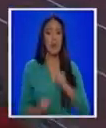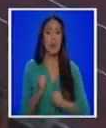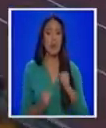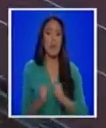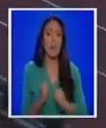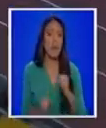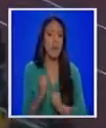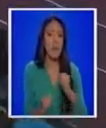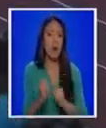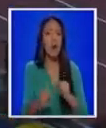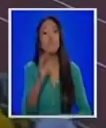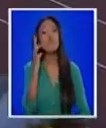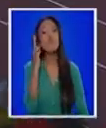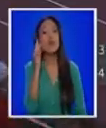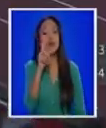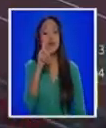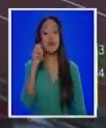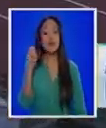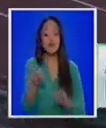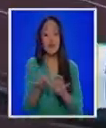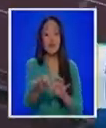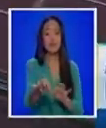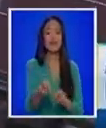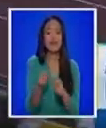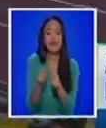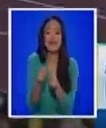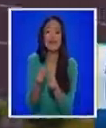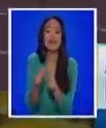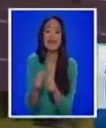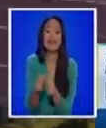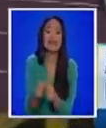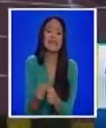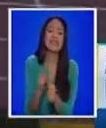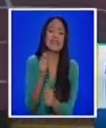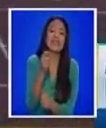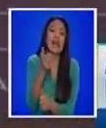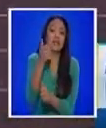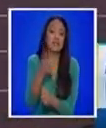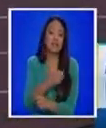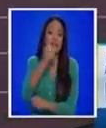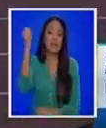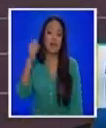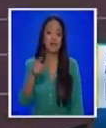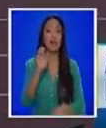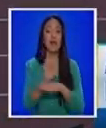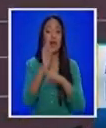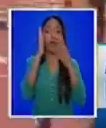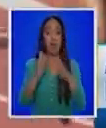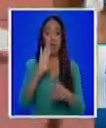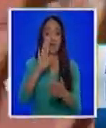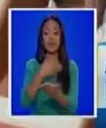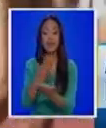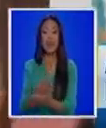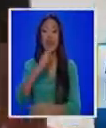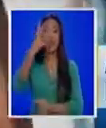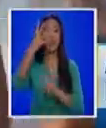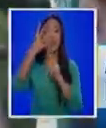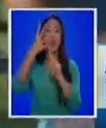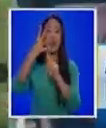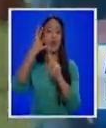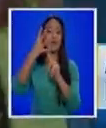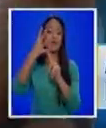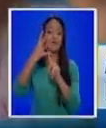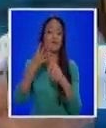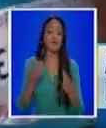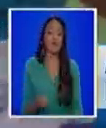planos de la rama femenina, Ángela Tenorio se quedó muy cerca del podio de triunfadoras. La ecuatoriana arribó en el cuarto lugar con un registro